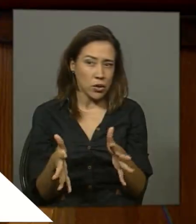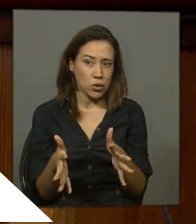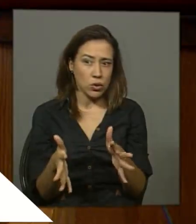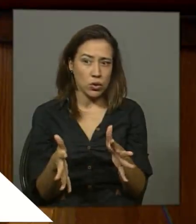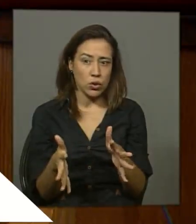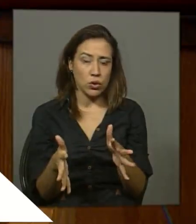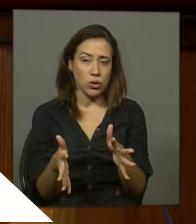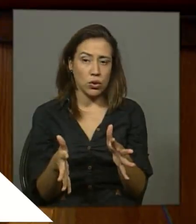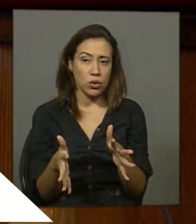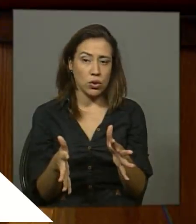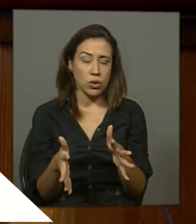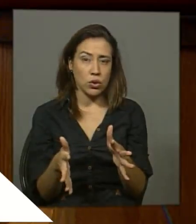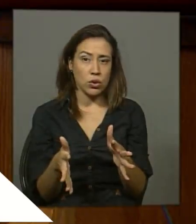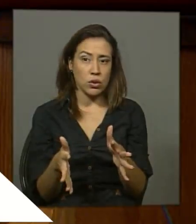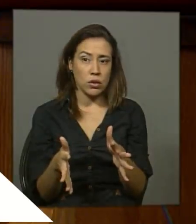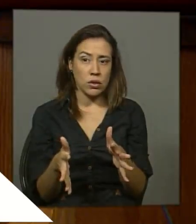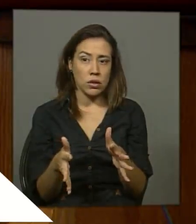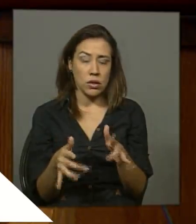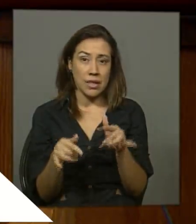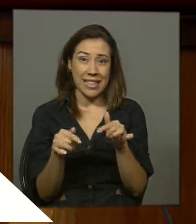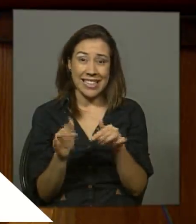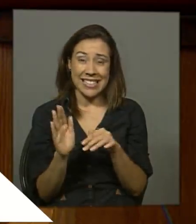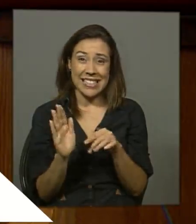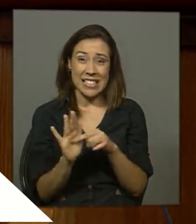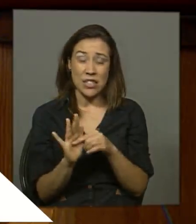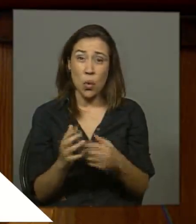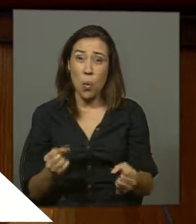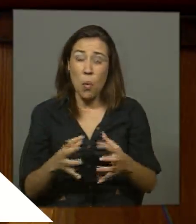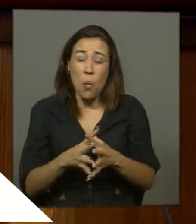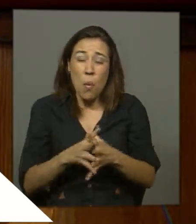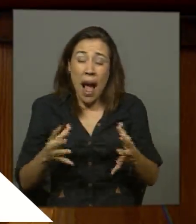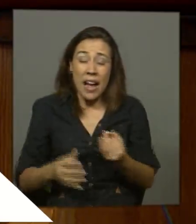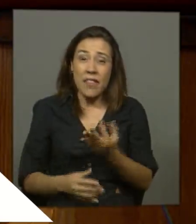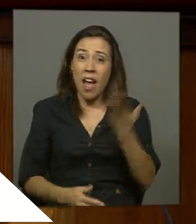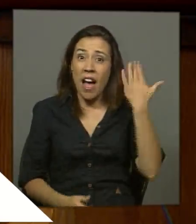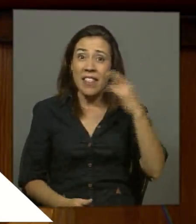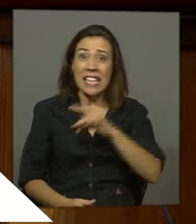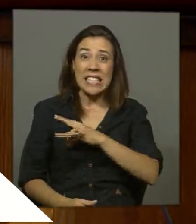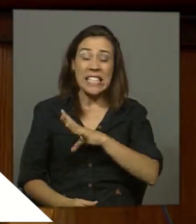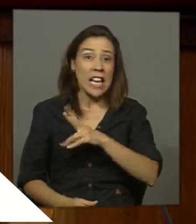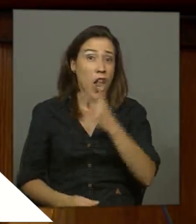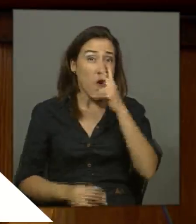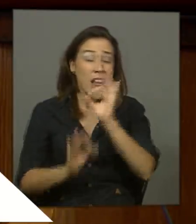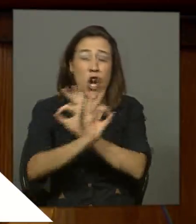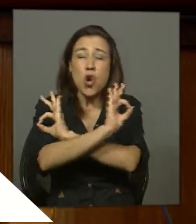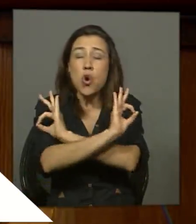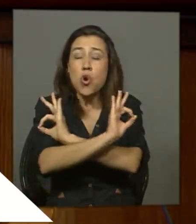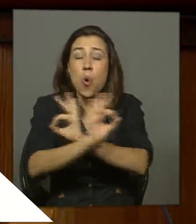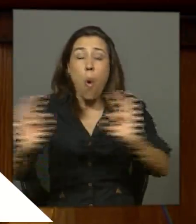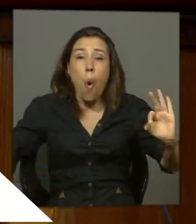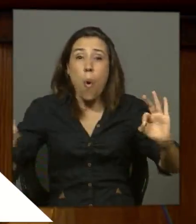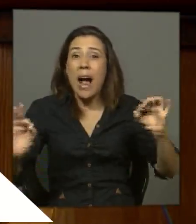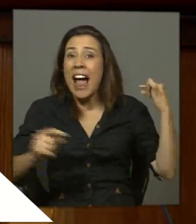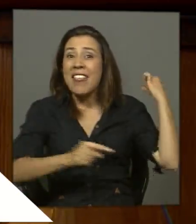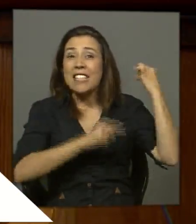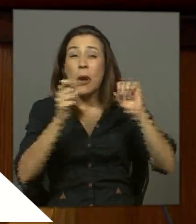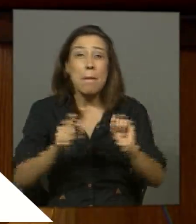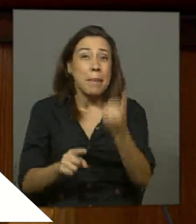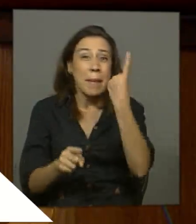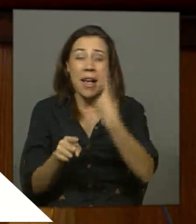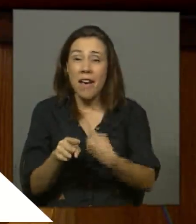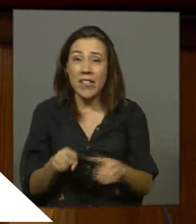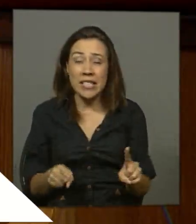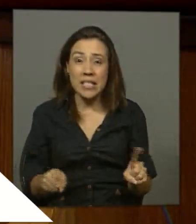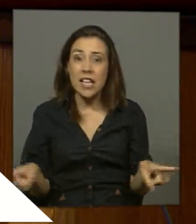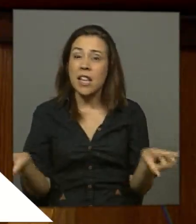aproximadamente por lo tanto ese nivel esa envergadura chile no las había conocido nunca en su historia y aún